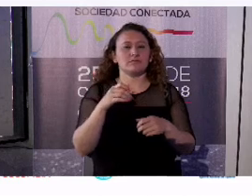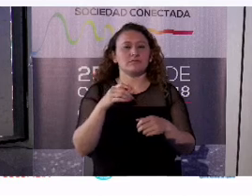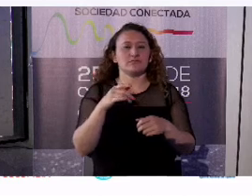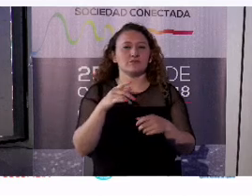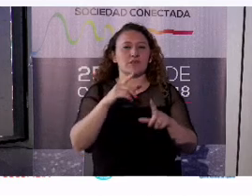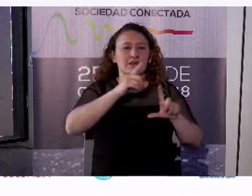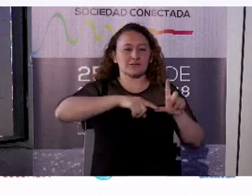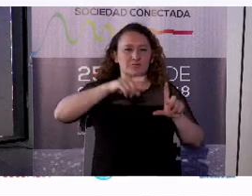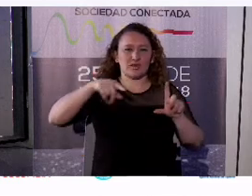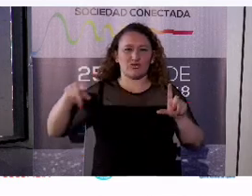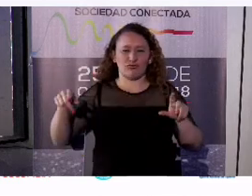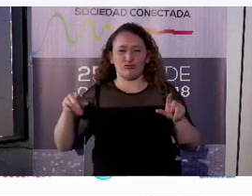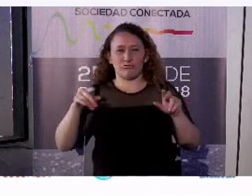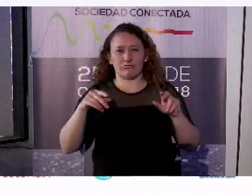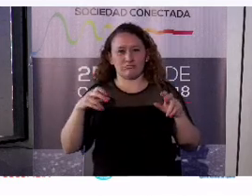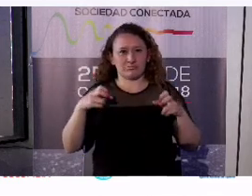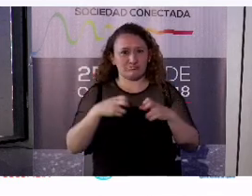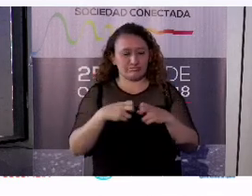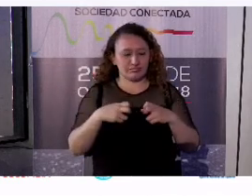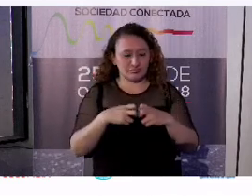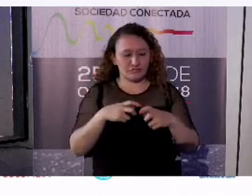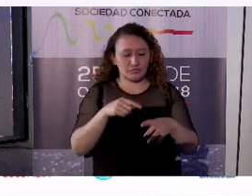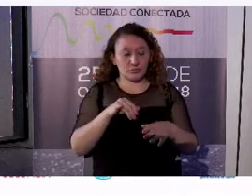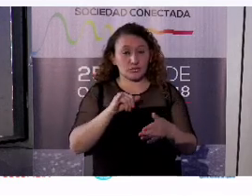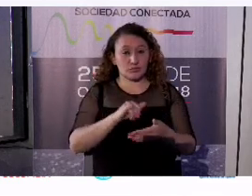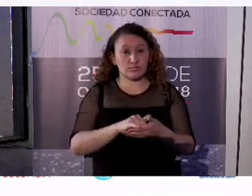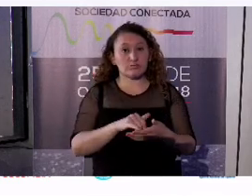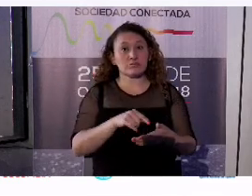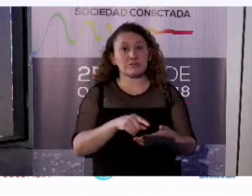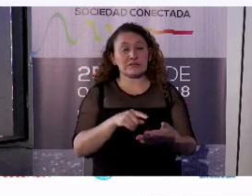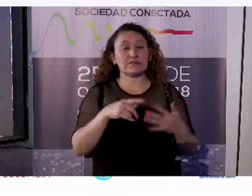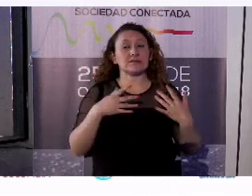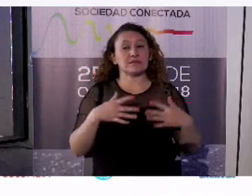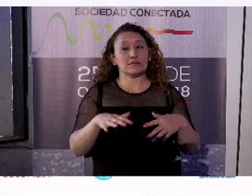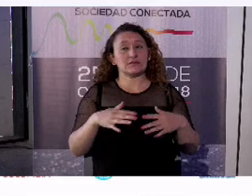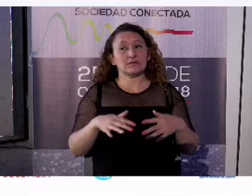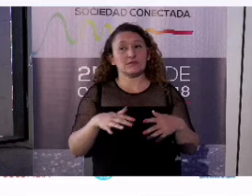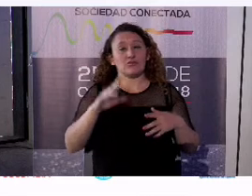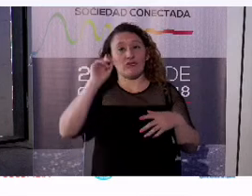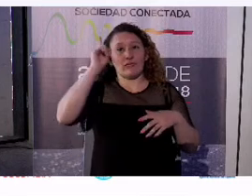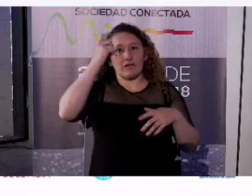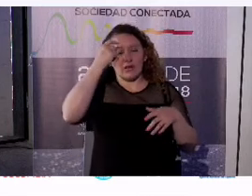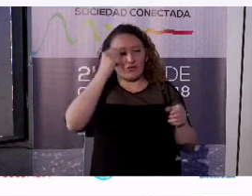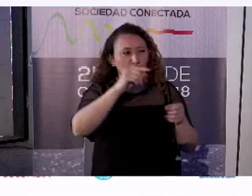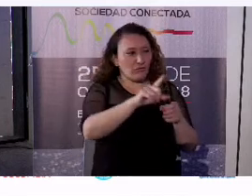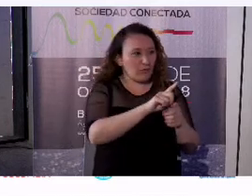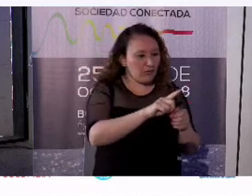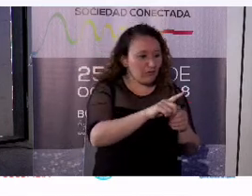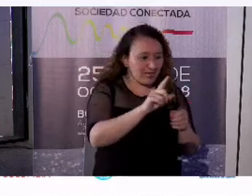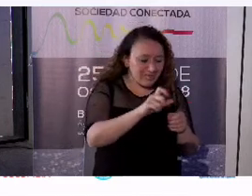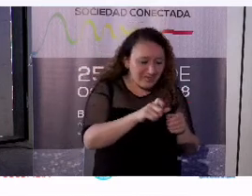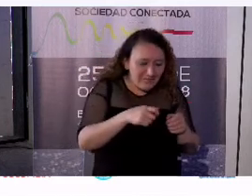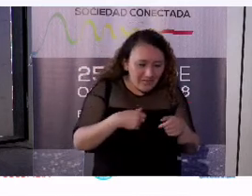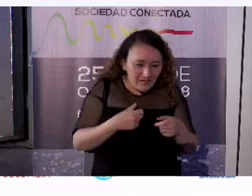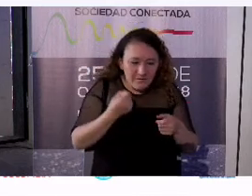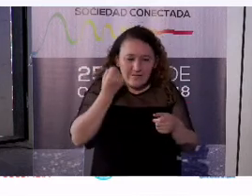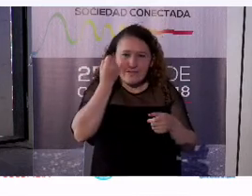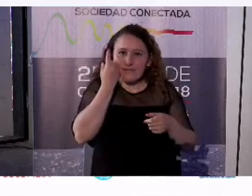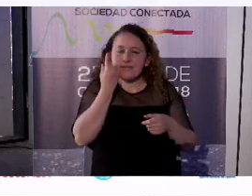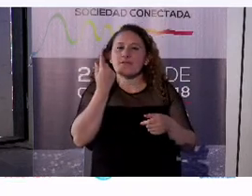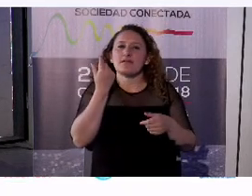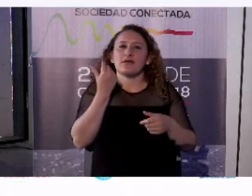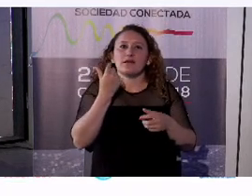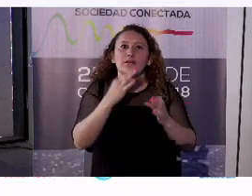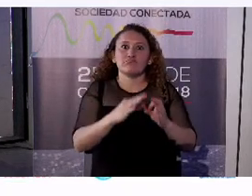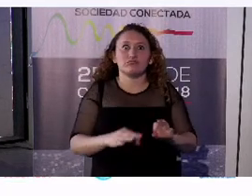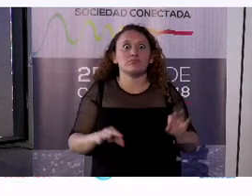sumamente importante que los eh los gobiernos locales tengan el el entendimiento de de la importancia de esta